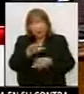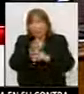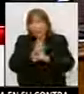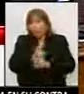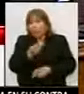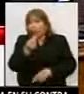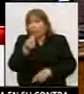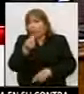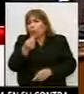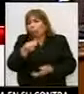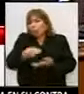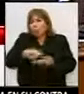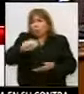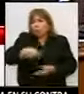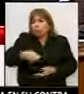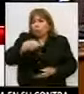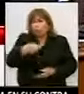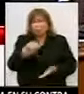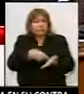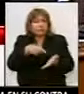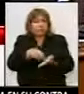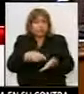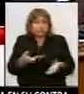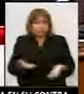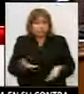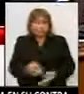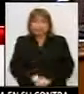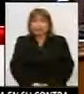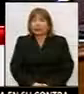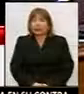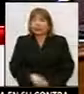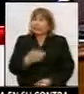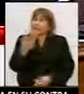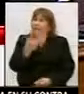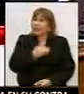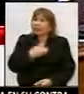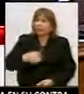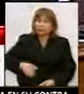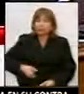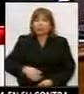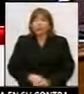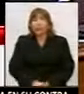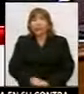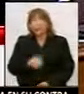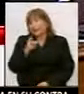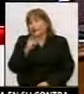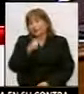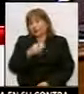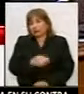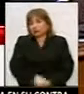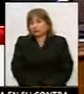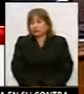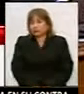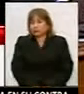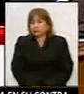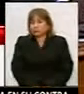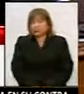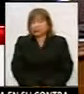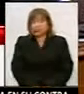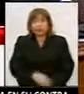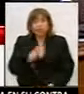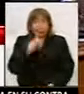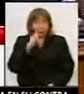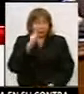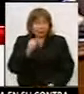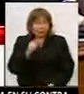cospaja, pagaitam, jopuitam de benchi. Presidenta, chaynayataj. Chay,